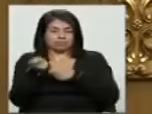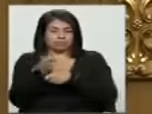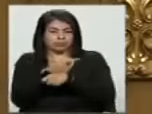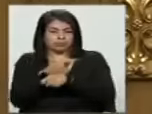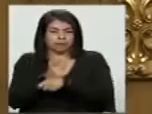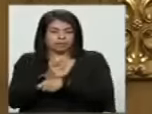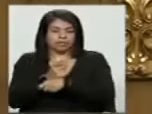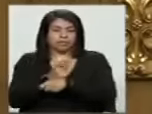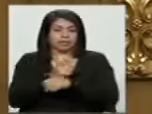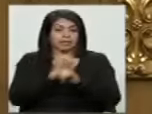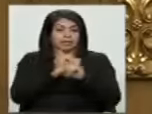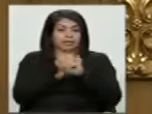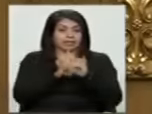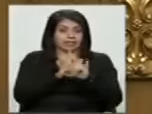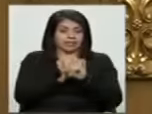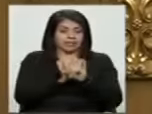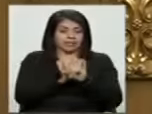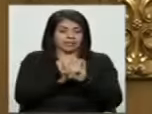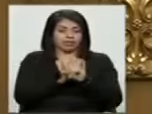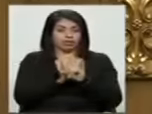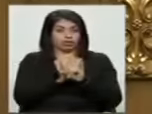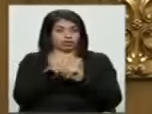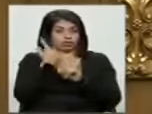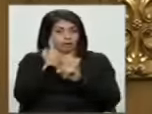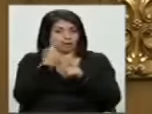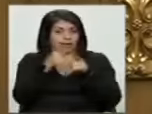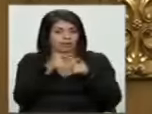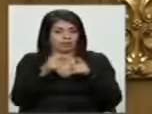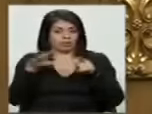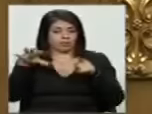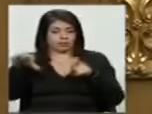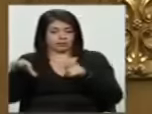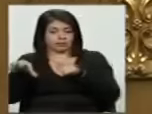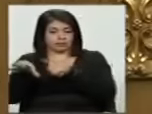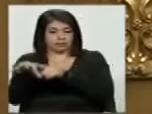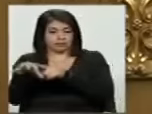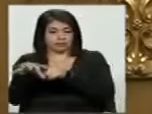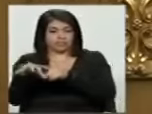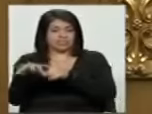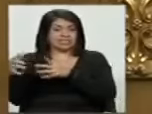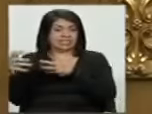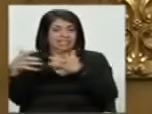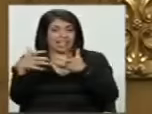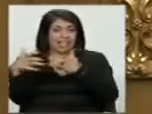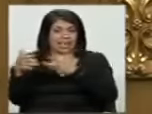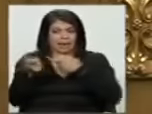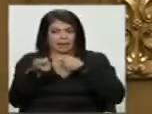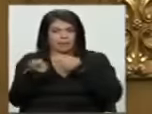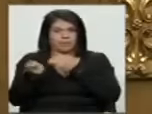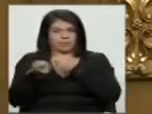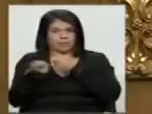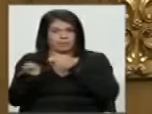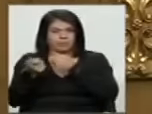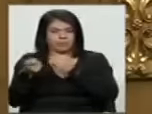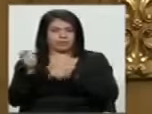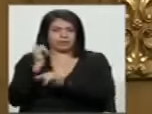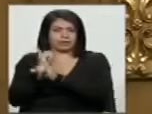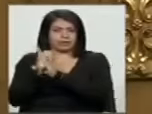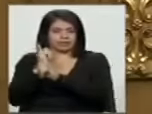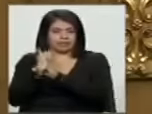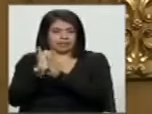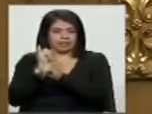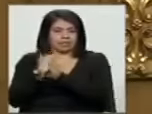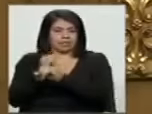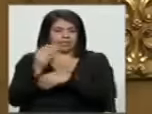a nuestras plataformas digitales, porque tiene dos aristas esto, ¿verdad? La arista de la ciberguerra, donde nos atacan toda nuestra plataforma electrónica y